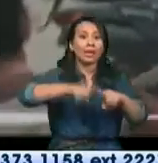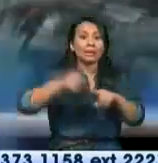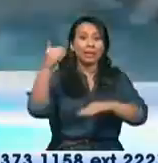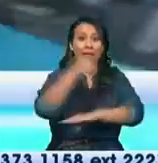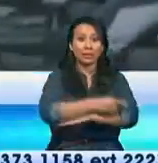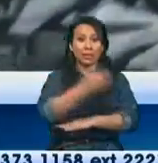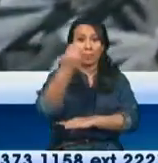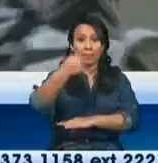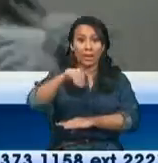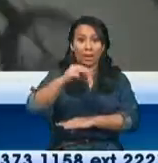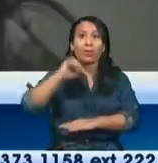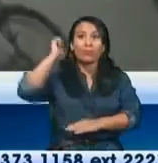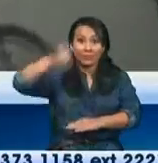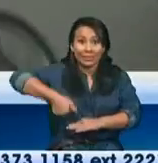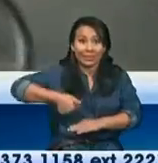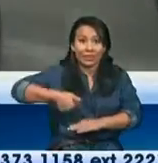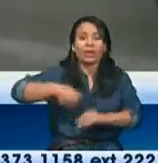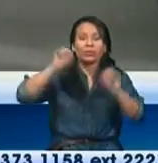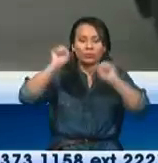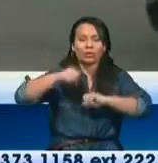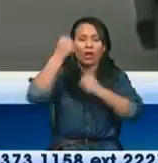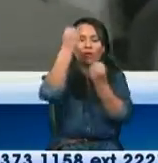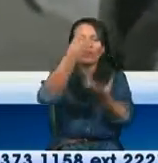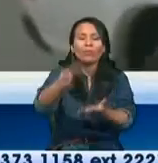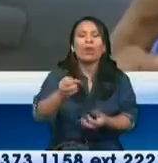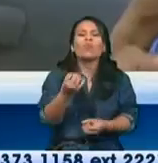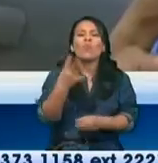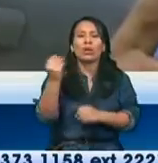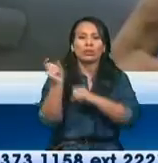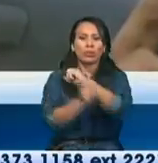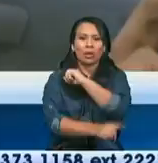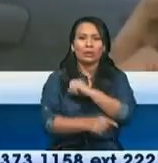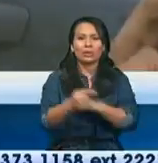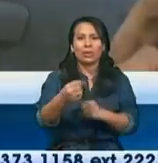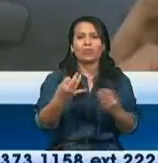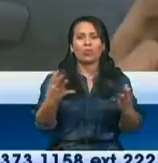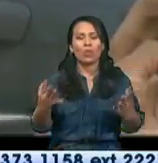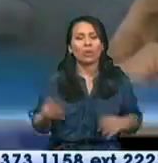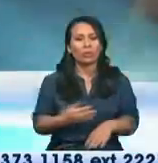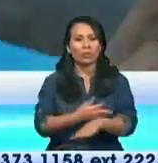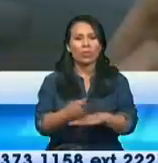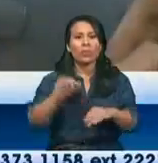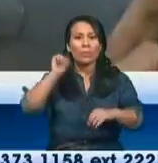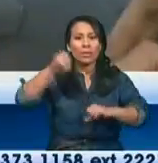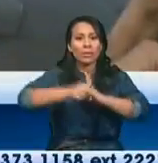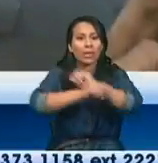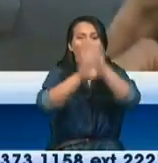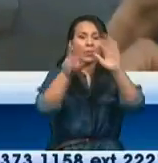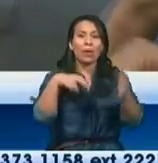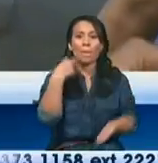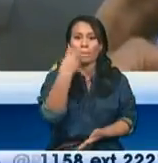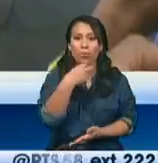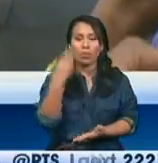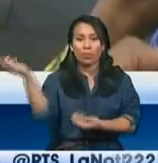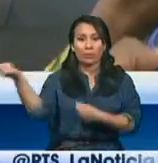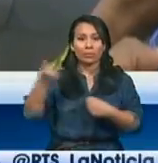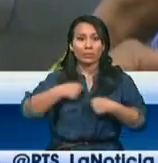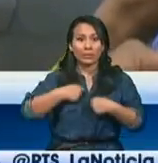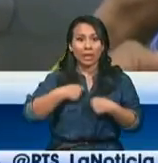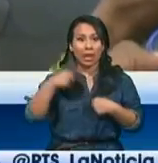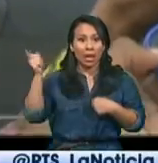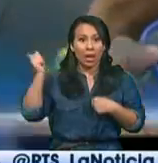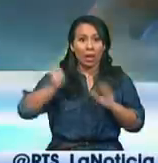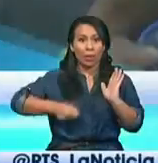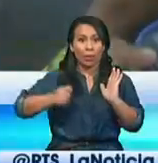pueda concluir con esta audiencia y conocer la sentencia final. Más tardar mañana por la mañana con la prueba de la